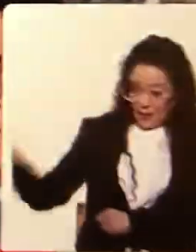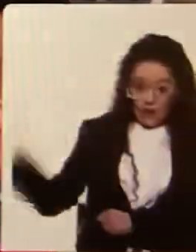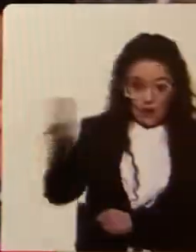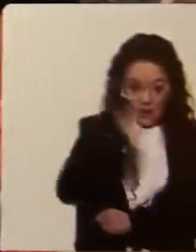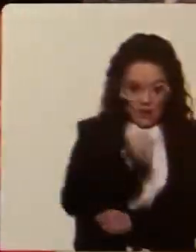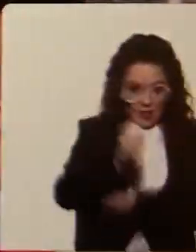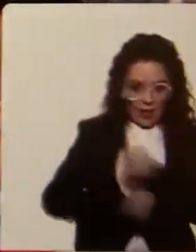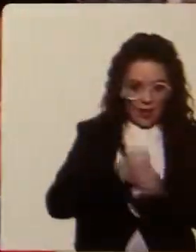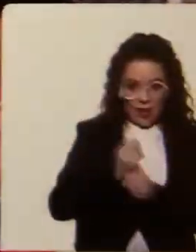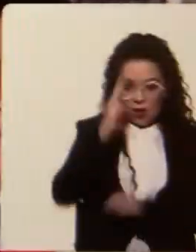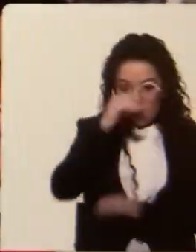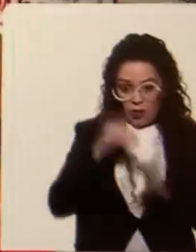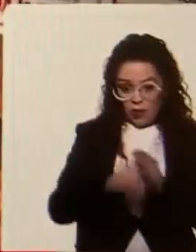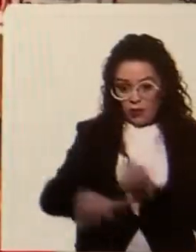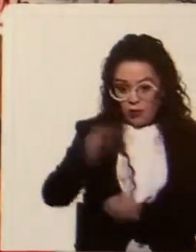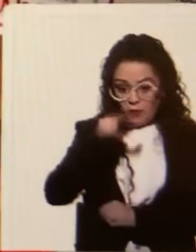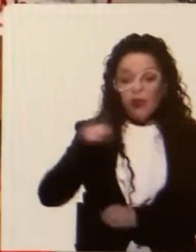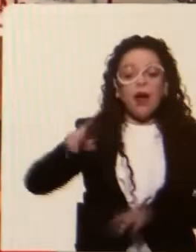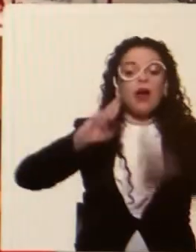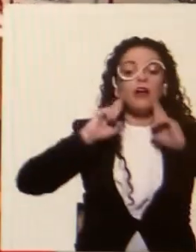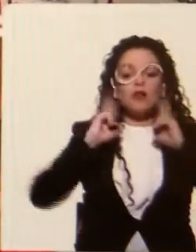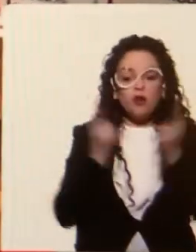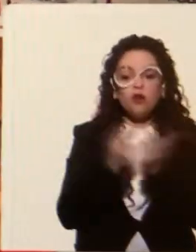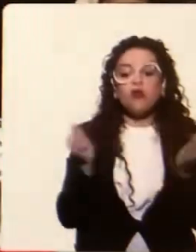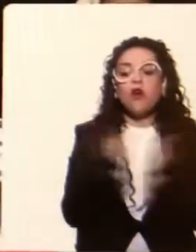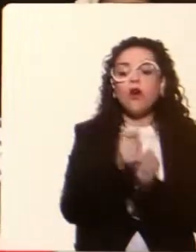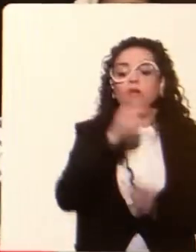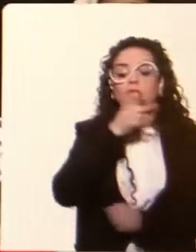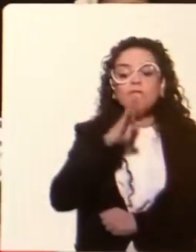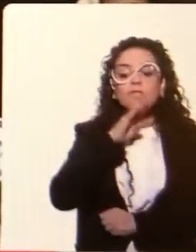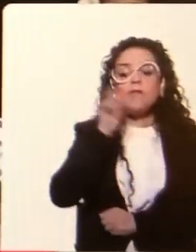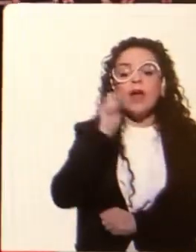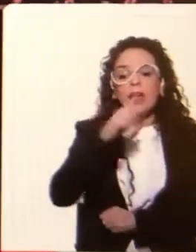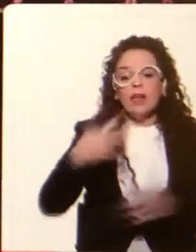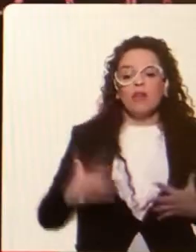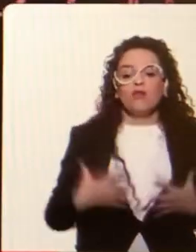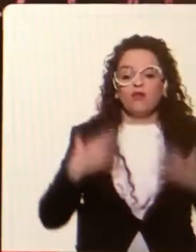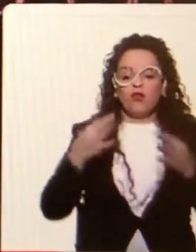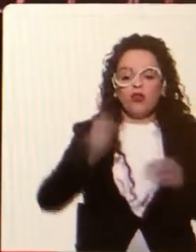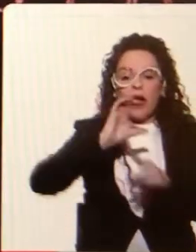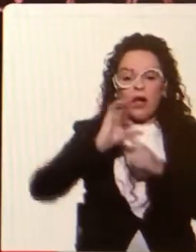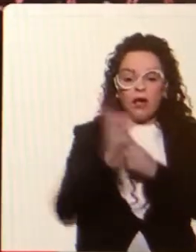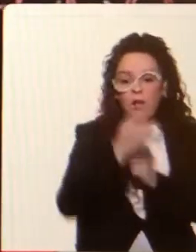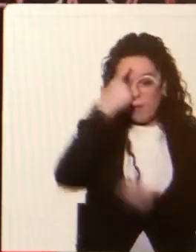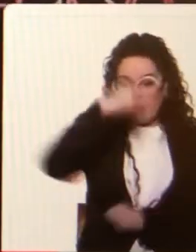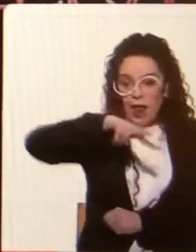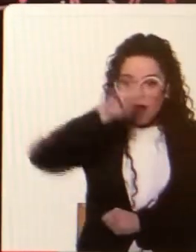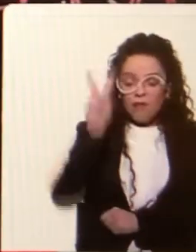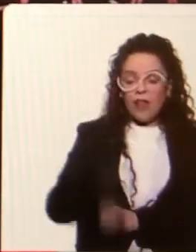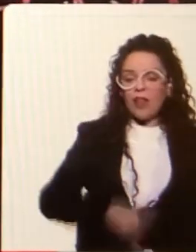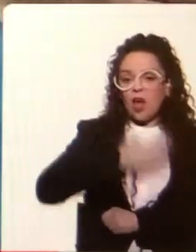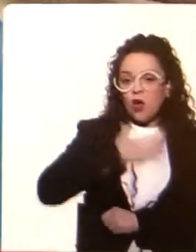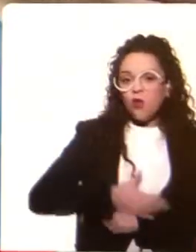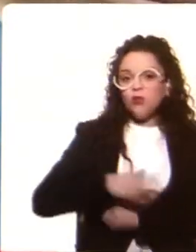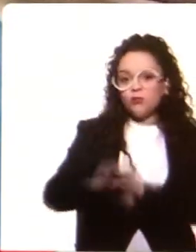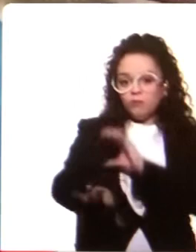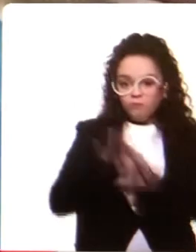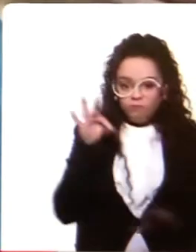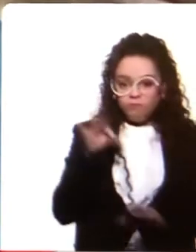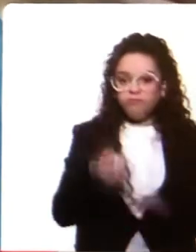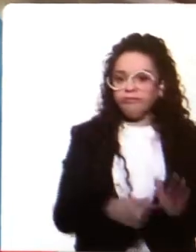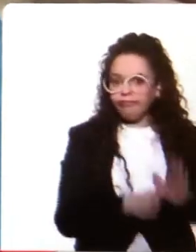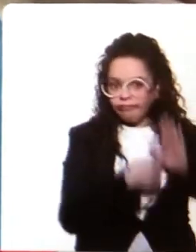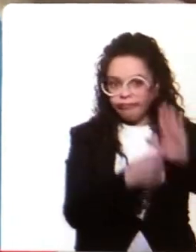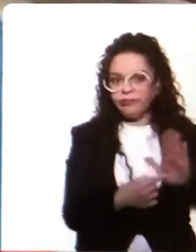en libertad a individuos que están directamente involucrados en la desaparición de los muchachos no